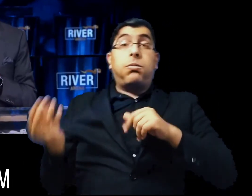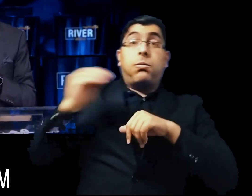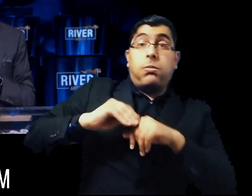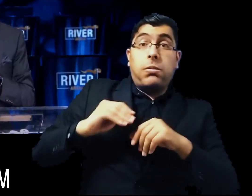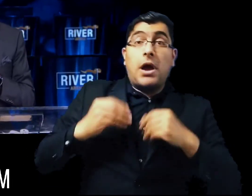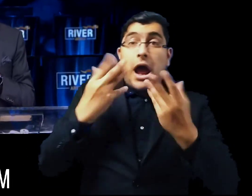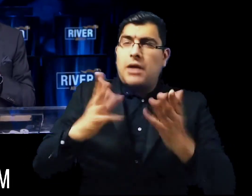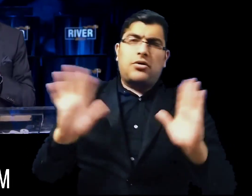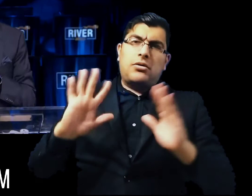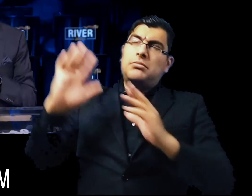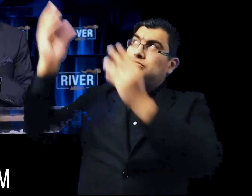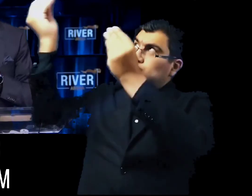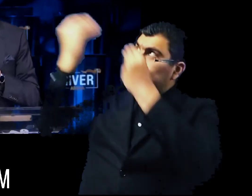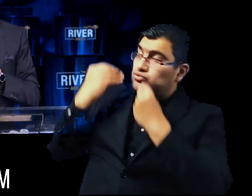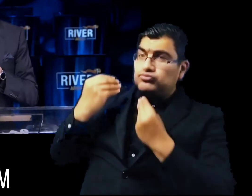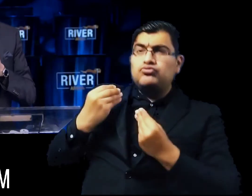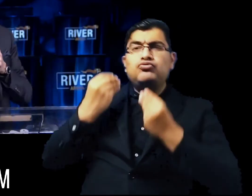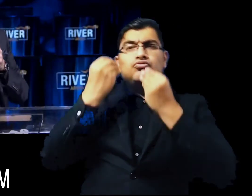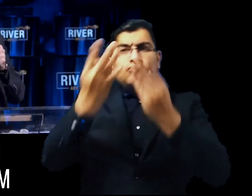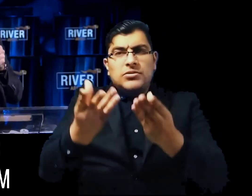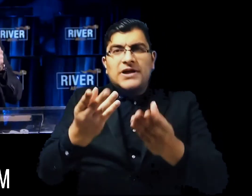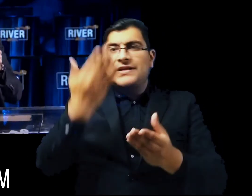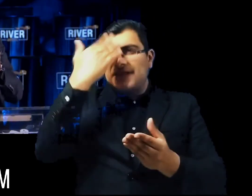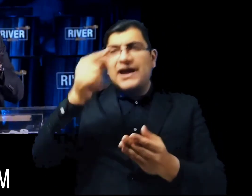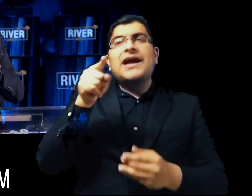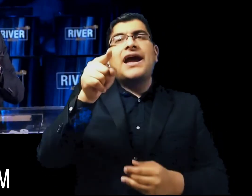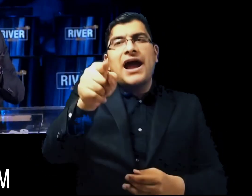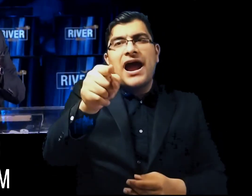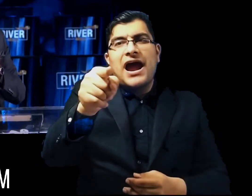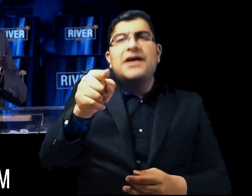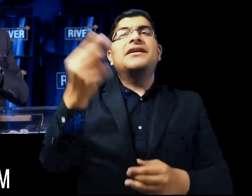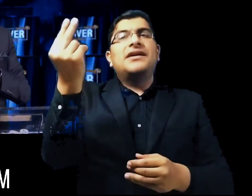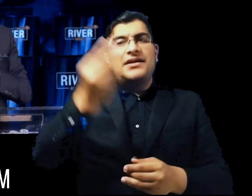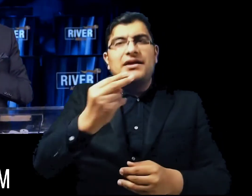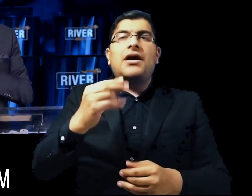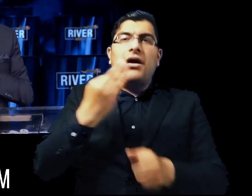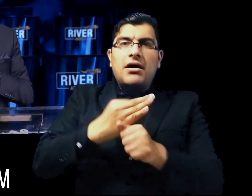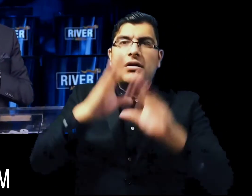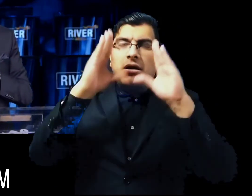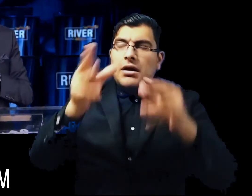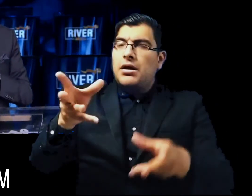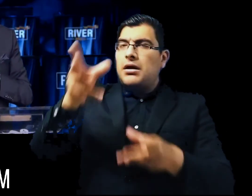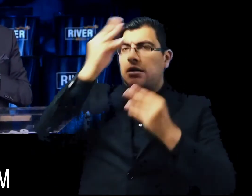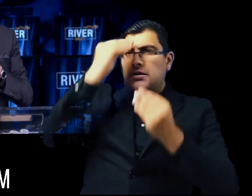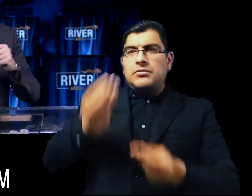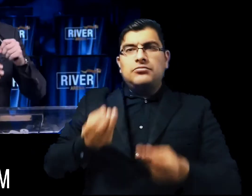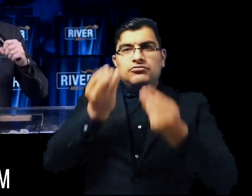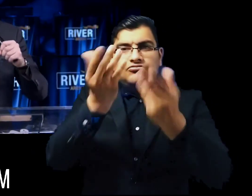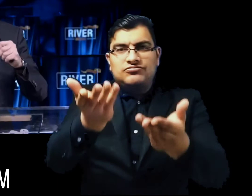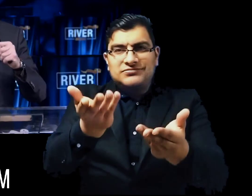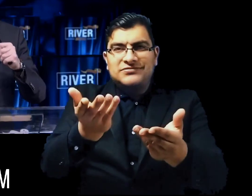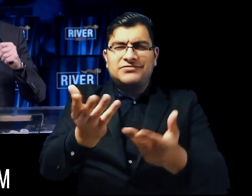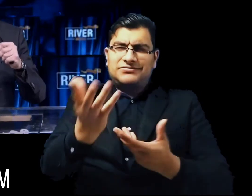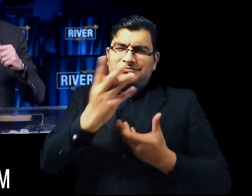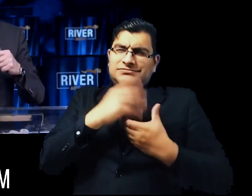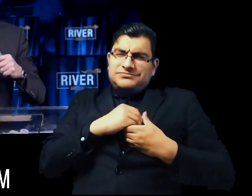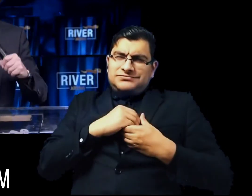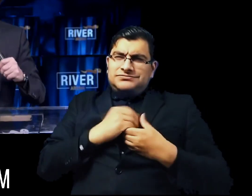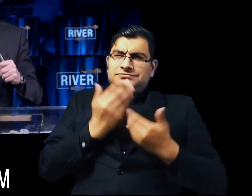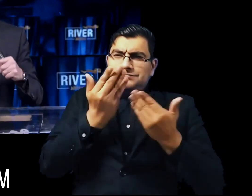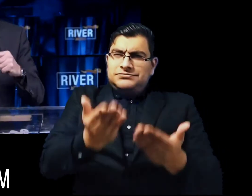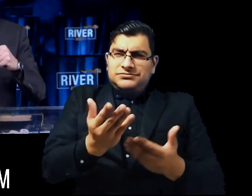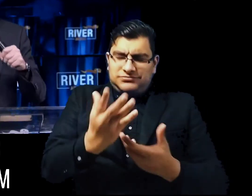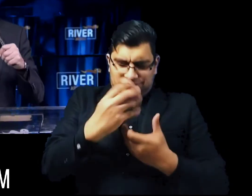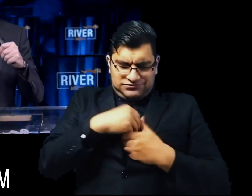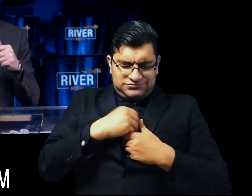sé que es su revelación, y sé que alguien necesitaba oír esta palabra. Recíbela, atesórala,